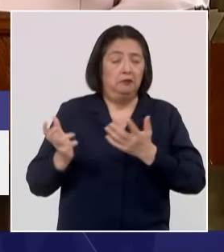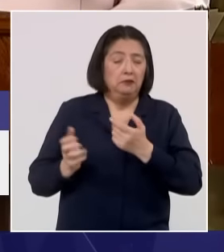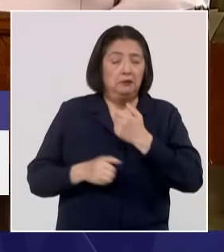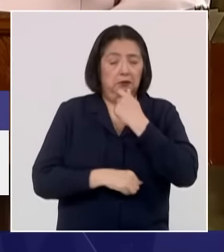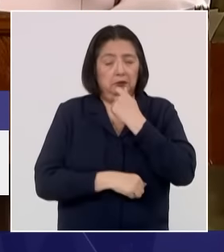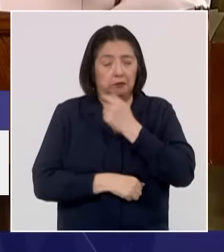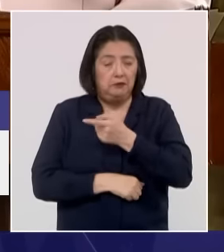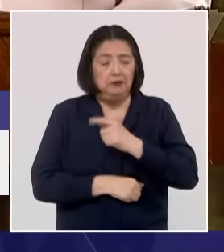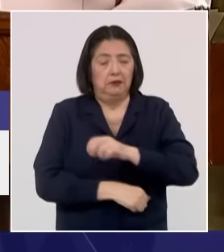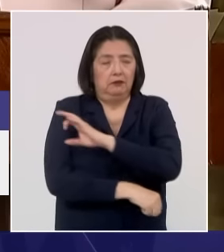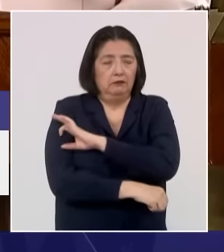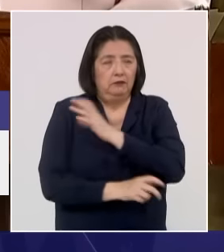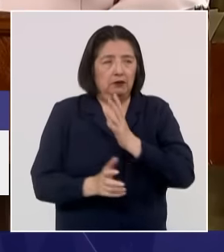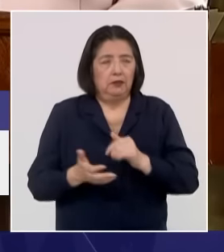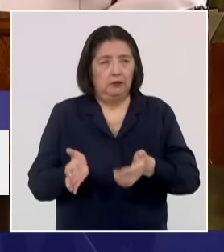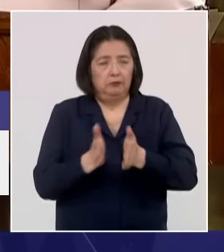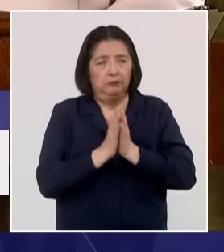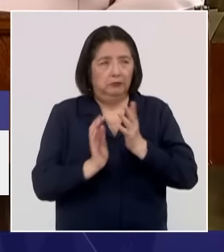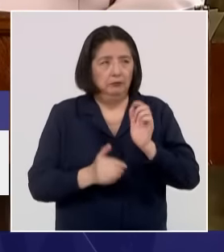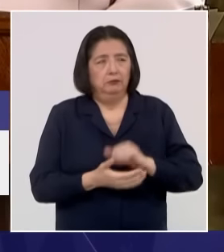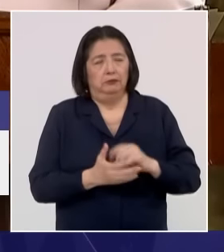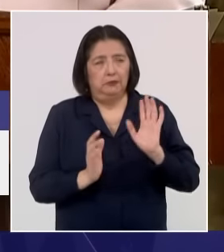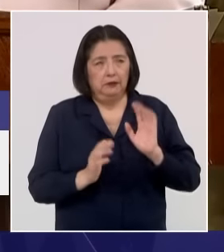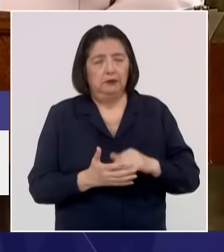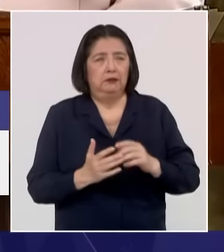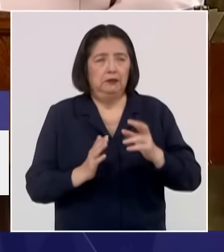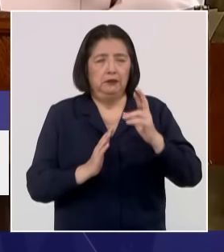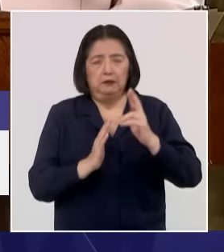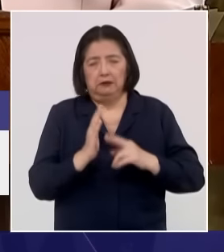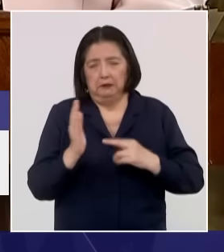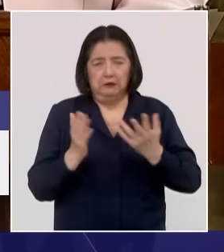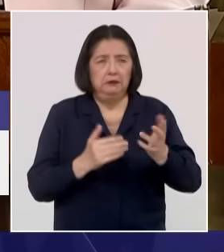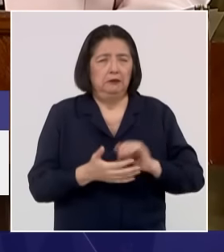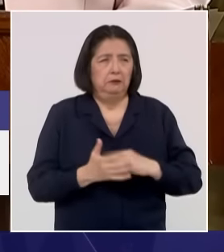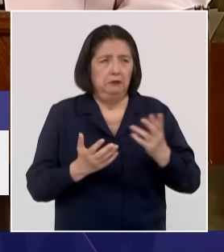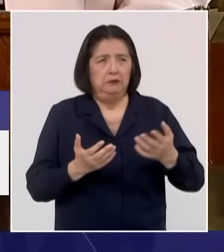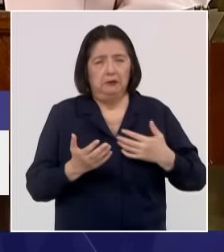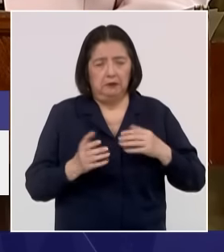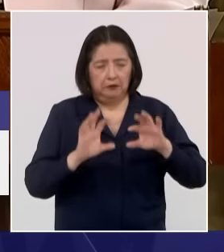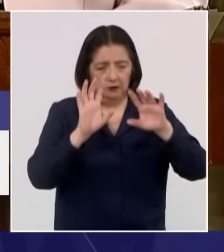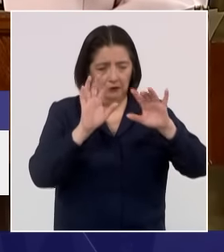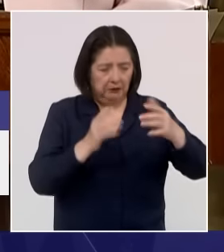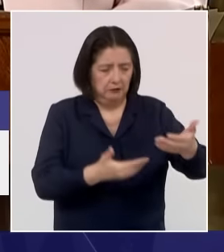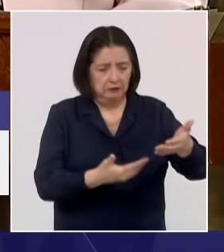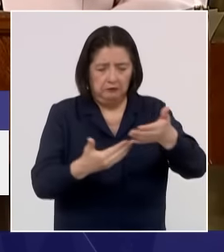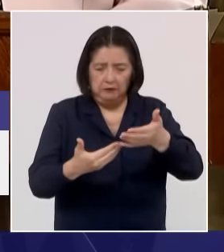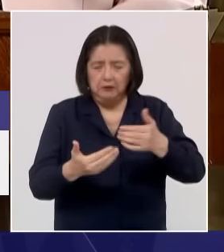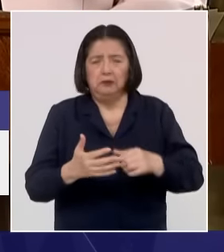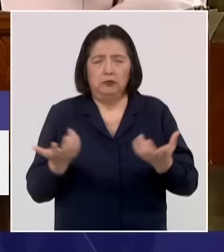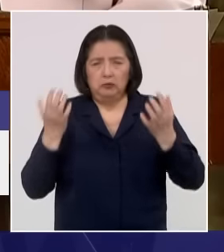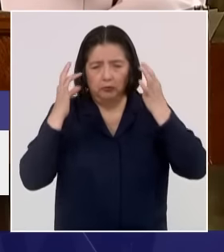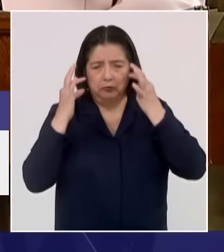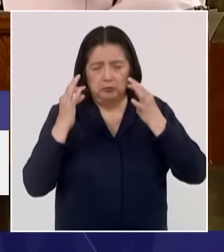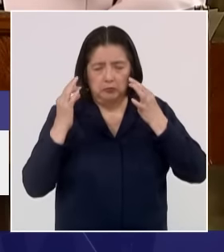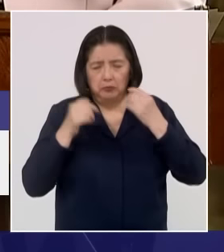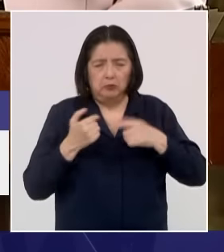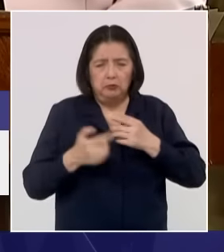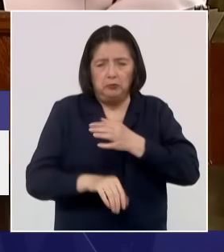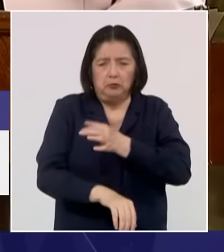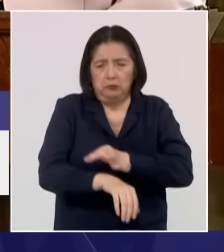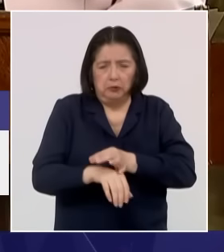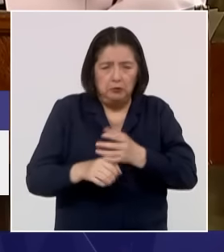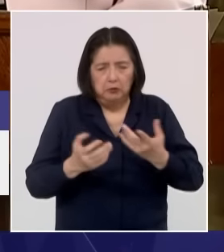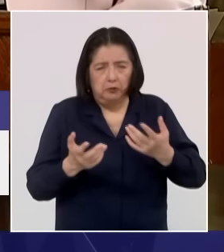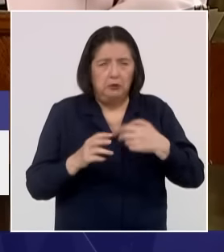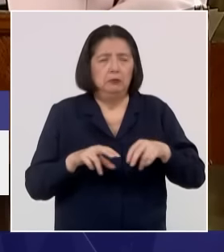posición de la Fiscalía al solicitar, digamos, el registro, el que haya declarado todas estas joyas o accesorios de